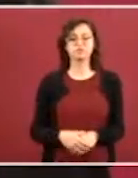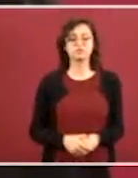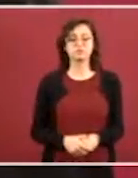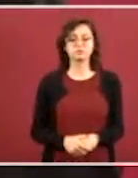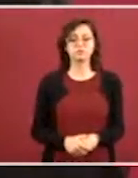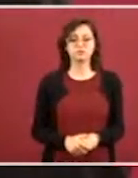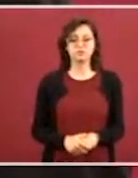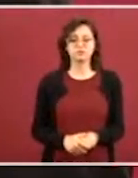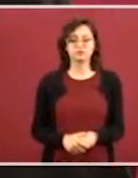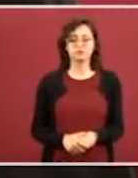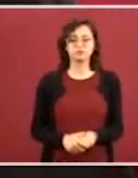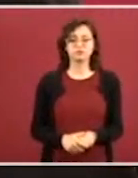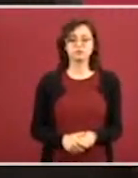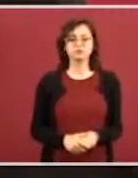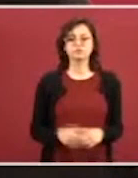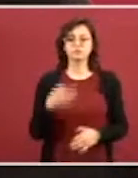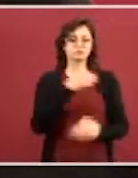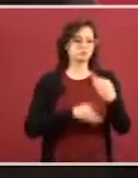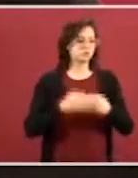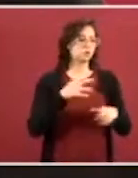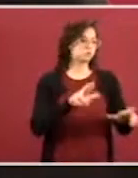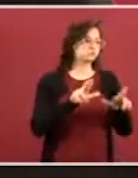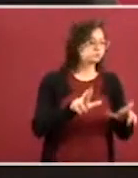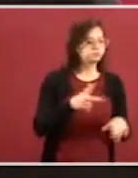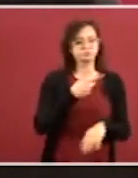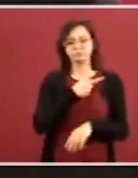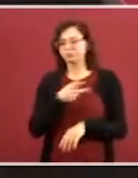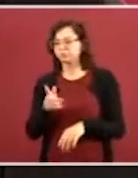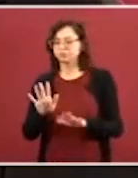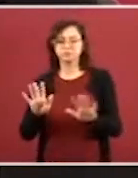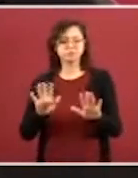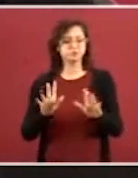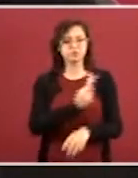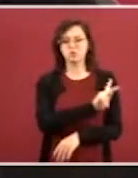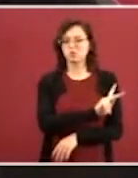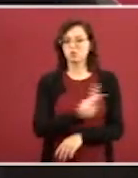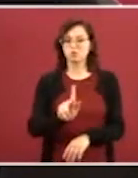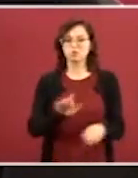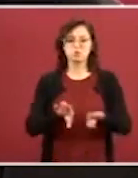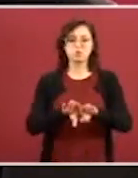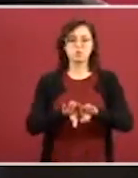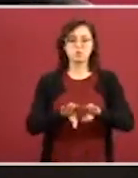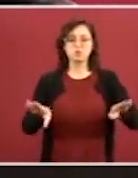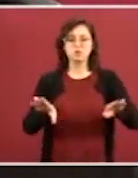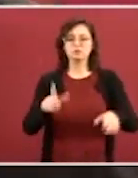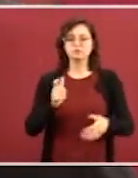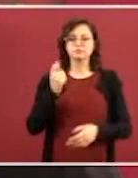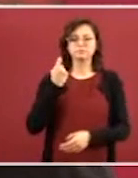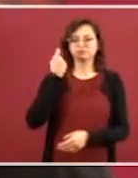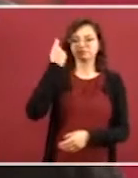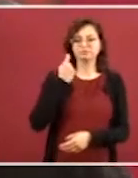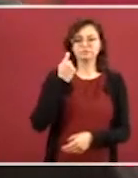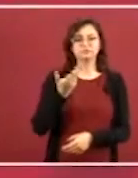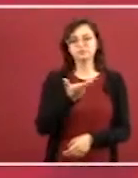todos, ricos, pobres, es un reconocimiento a los